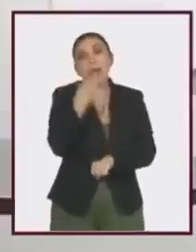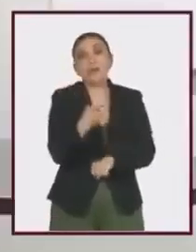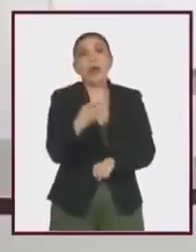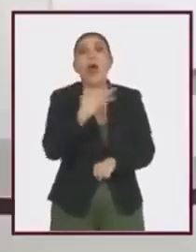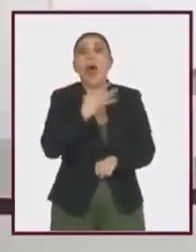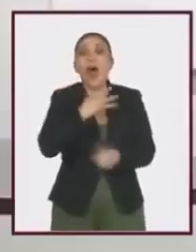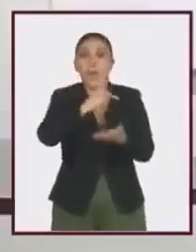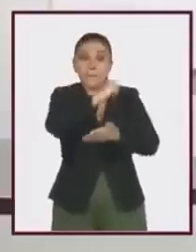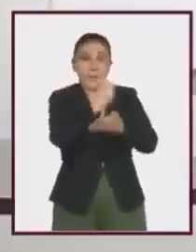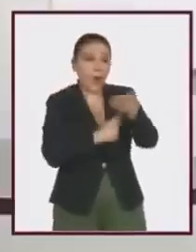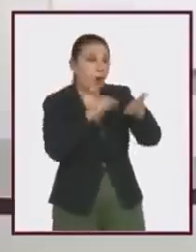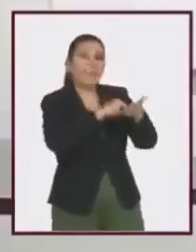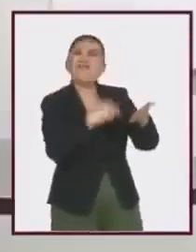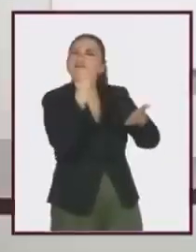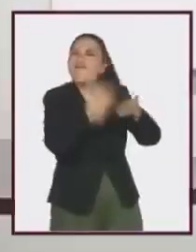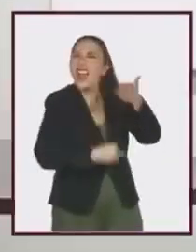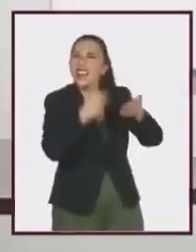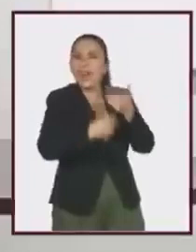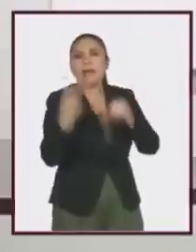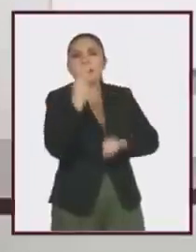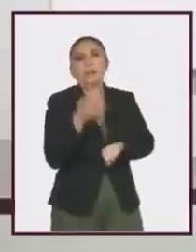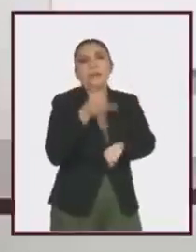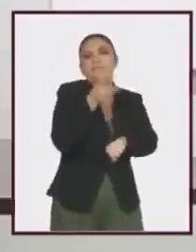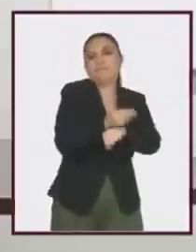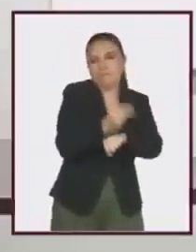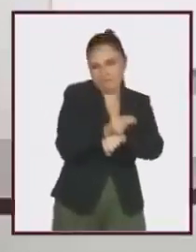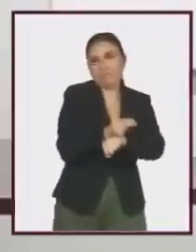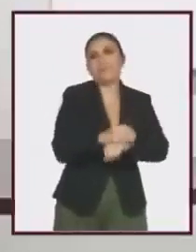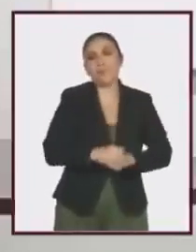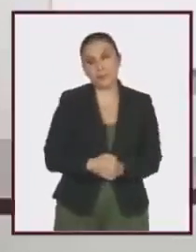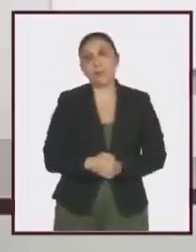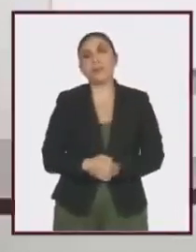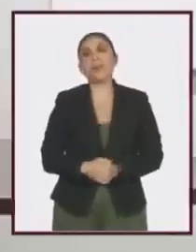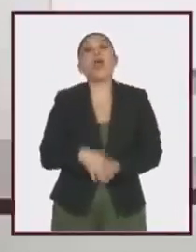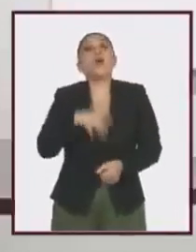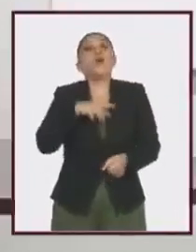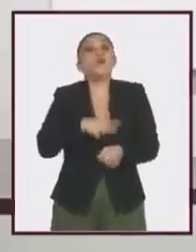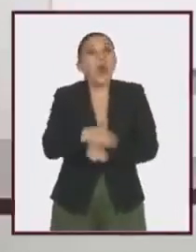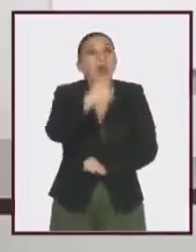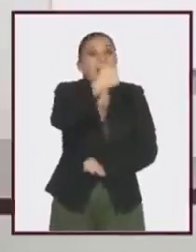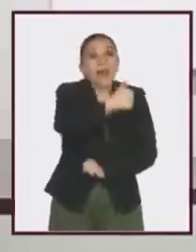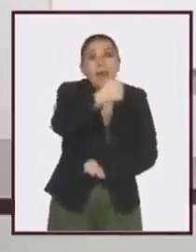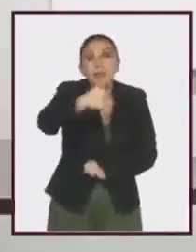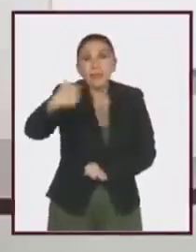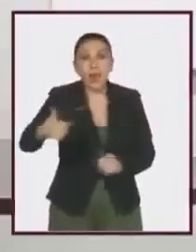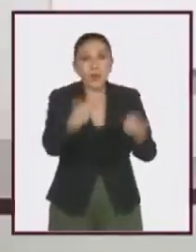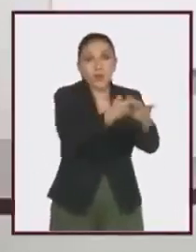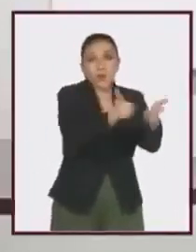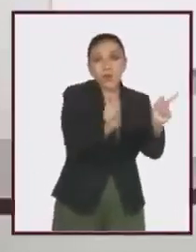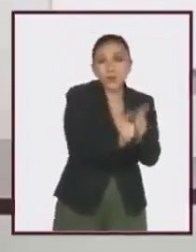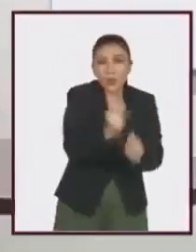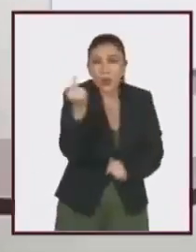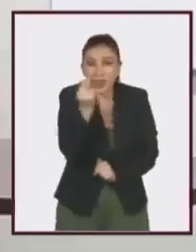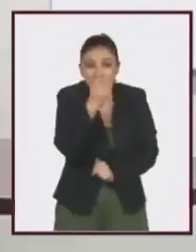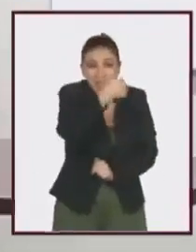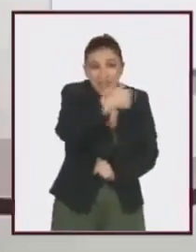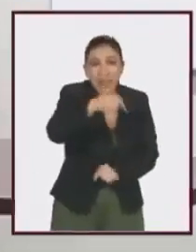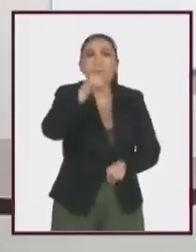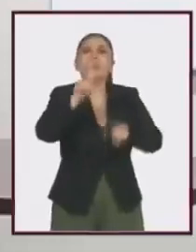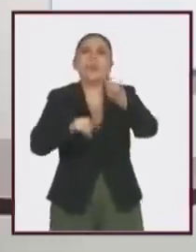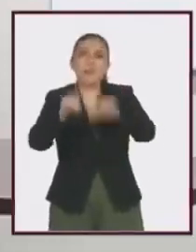están considerados en el programa analítico. Y las particularidades de cada grupo, esas ya